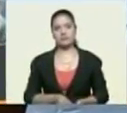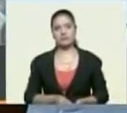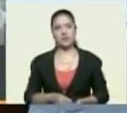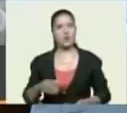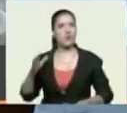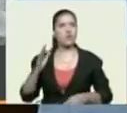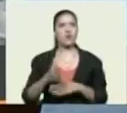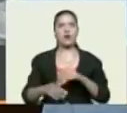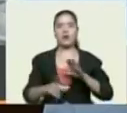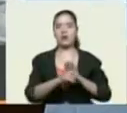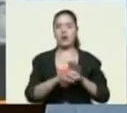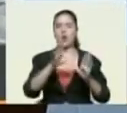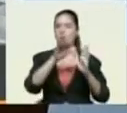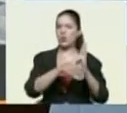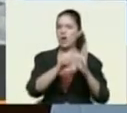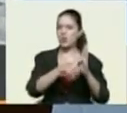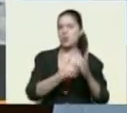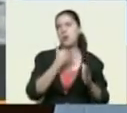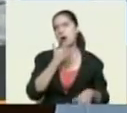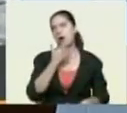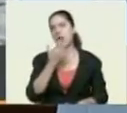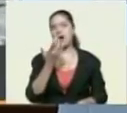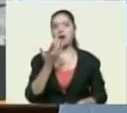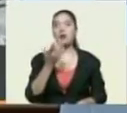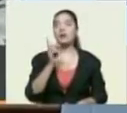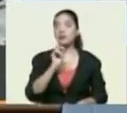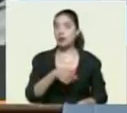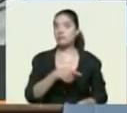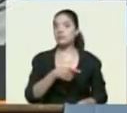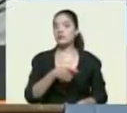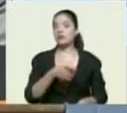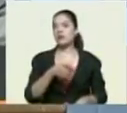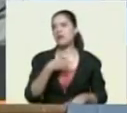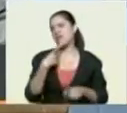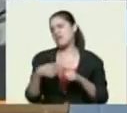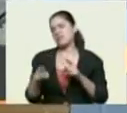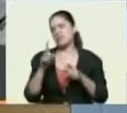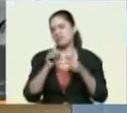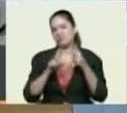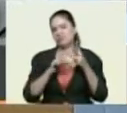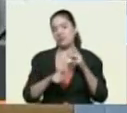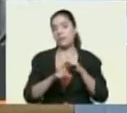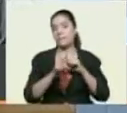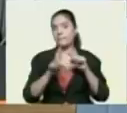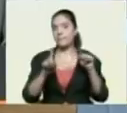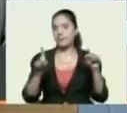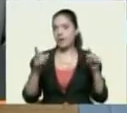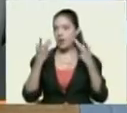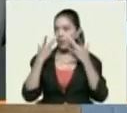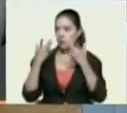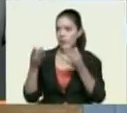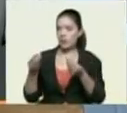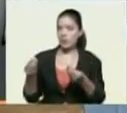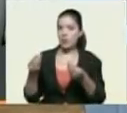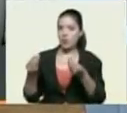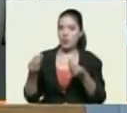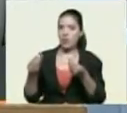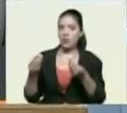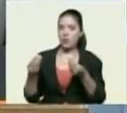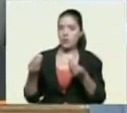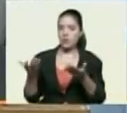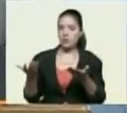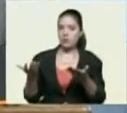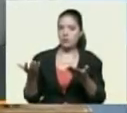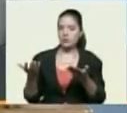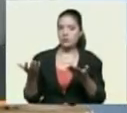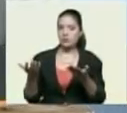ley, los que hurtan, los que cometen incluso hasta faltas menores. Pero vemos cómo a